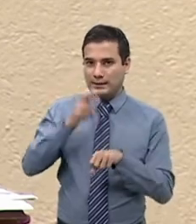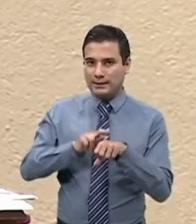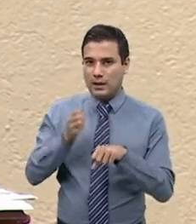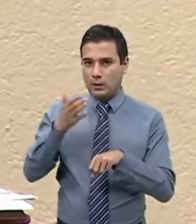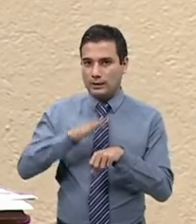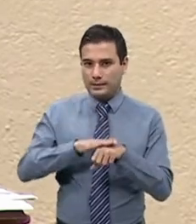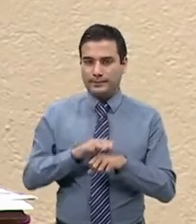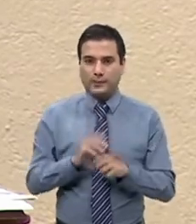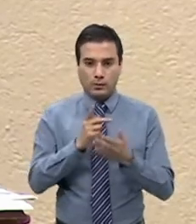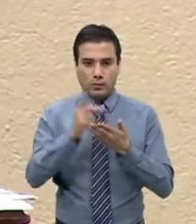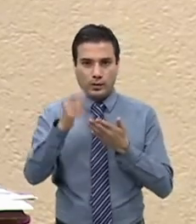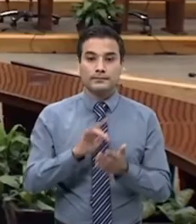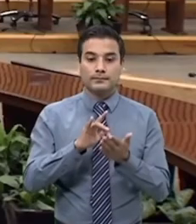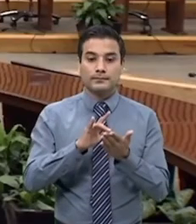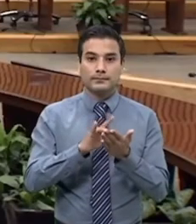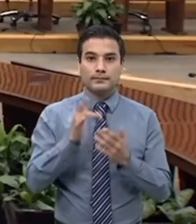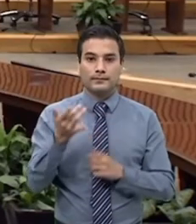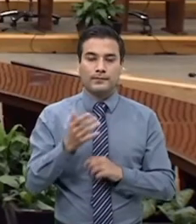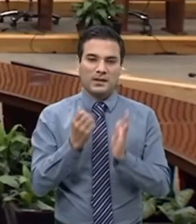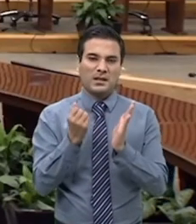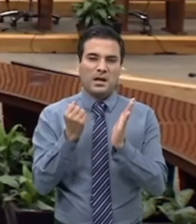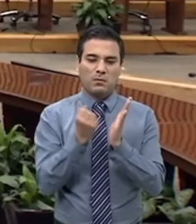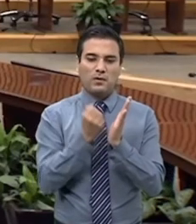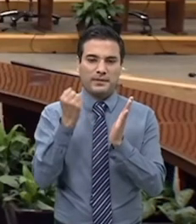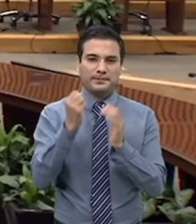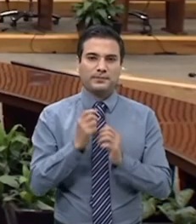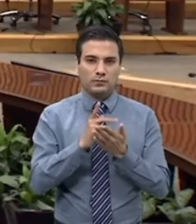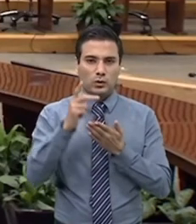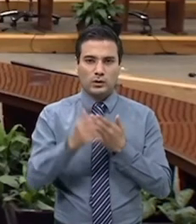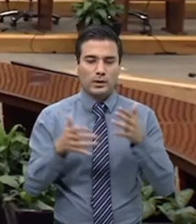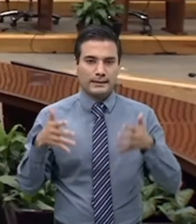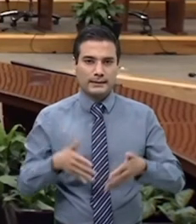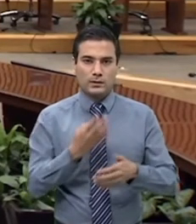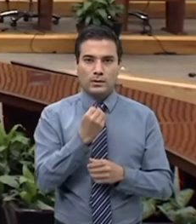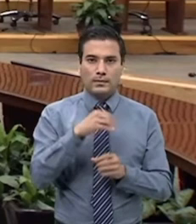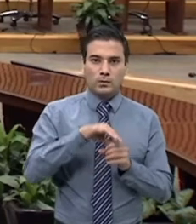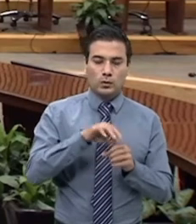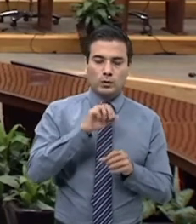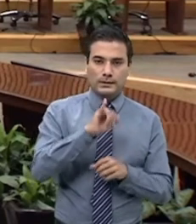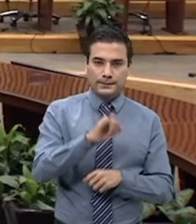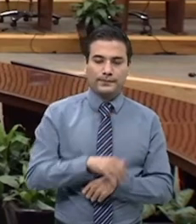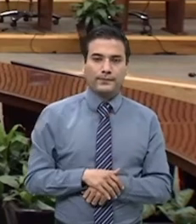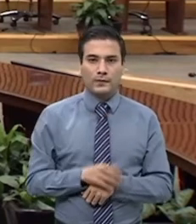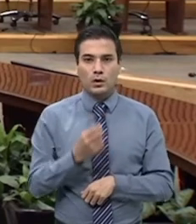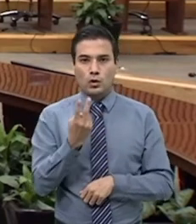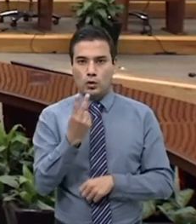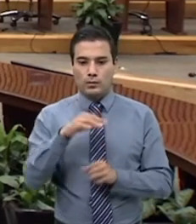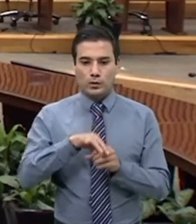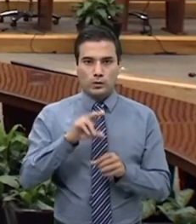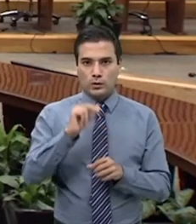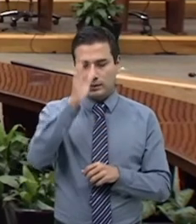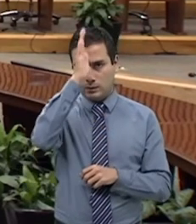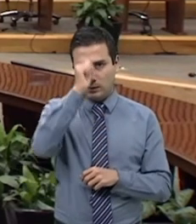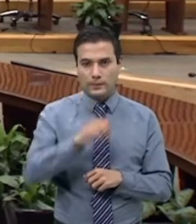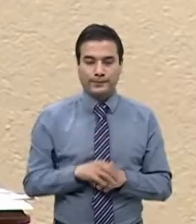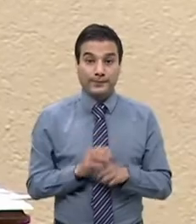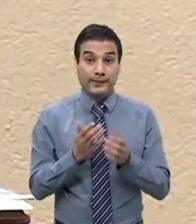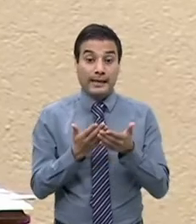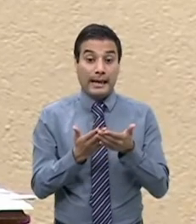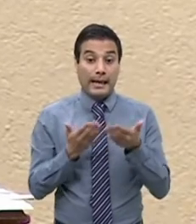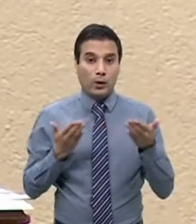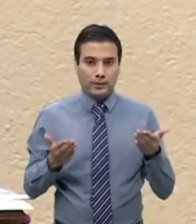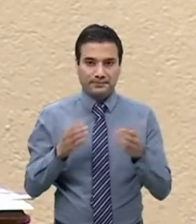como viene el proyecto aprobada esta vista como bien el proyecto por nueve votos a favor dos votos en contra finalmente